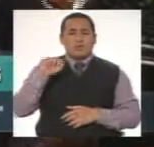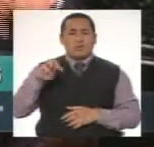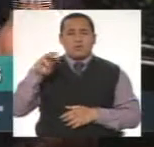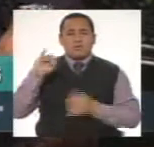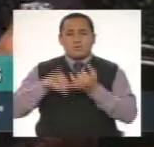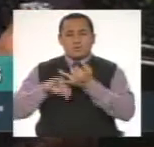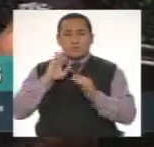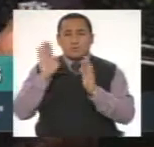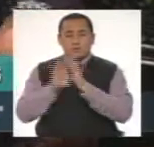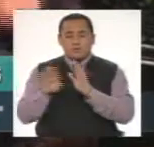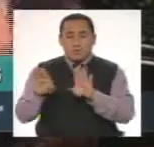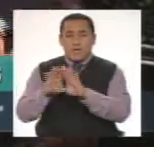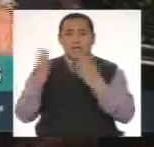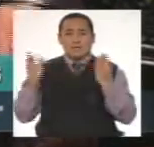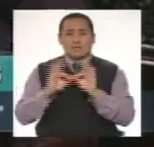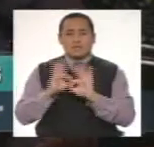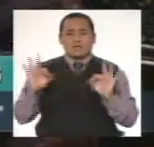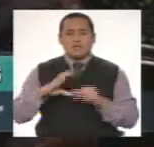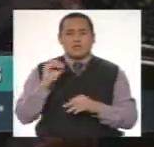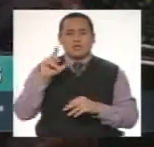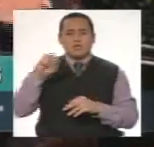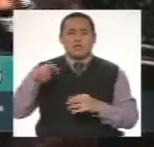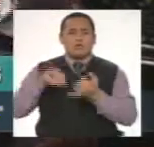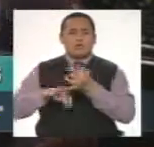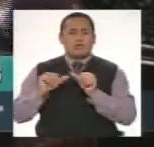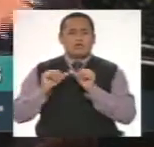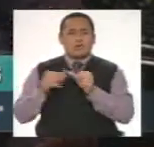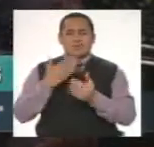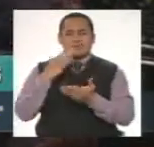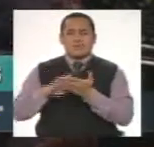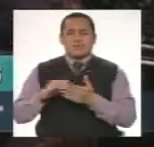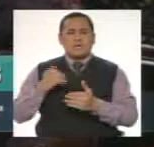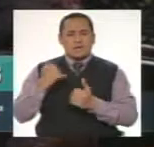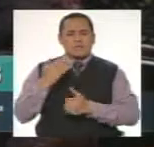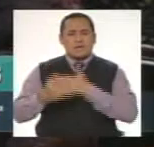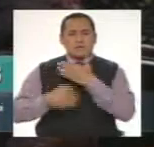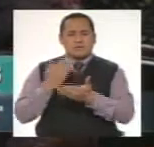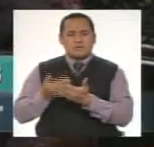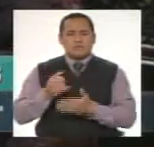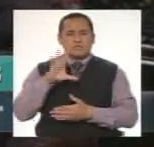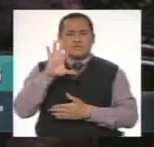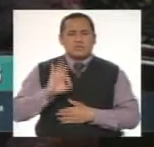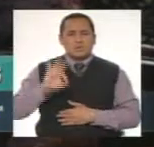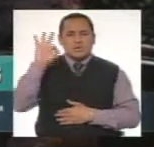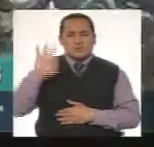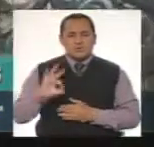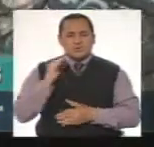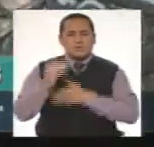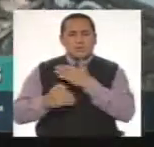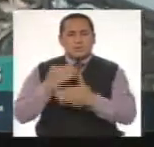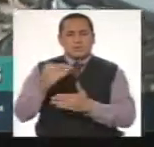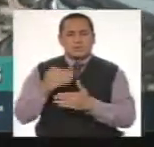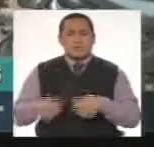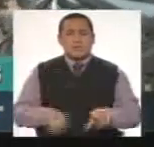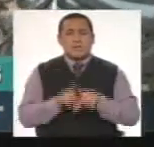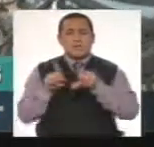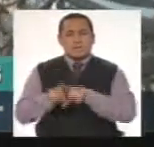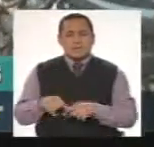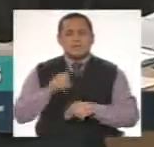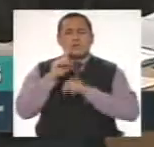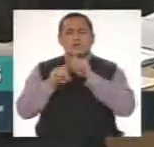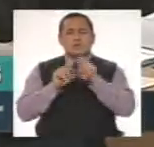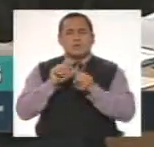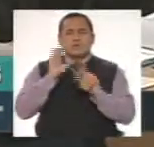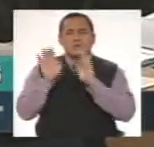si no lo hubiéramos destrabado, Olmos seguiría hoy día detenido, y Olmos ya está en más de un 50% de avance. Luego fue consultado por